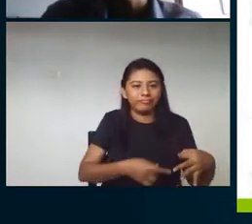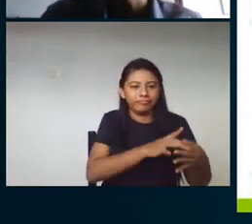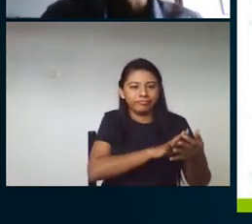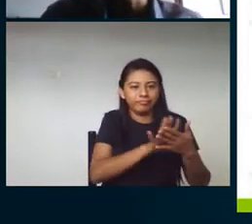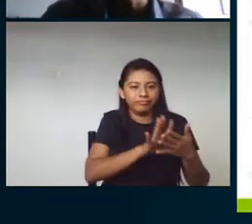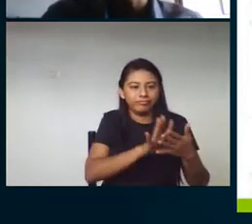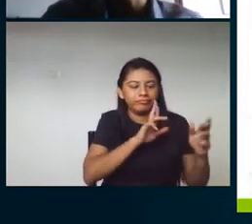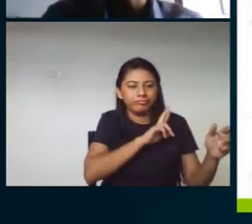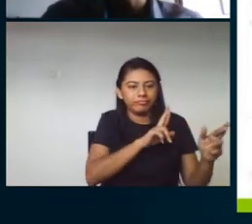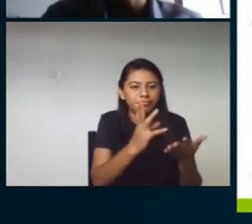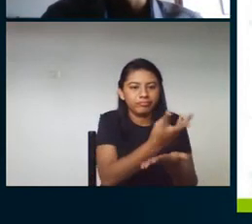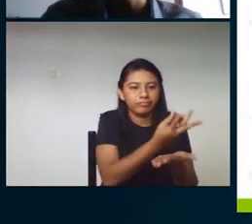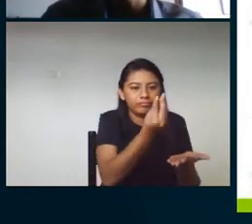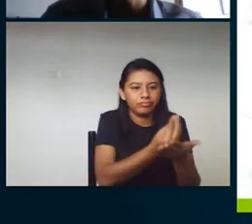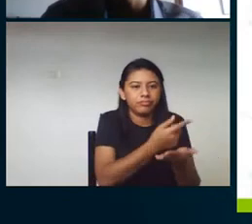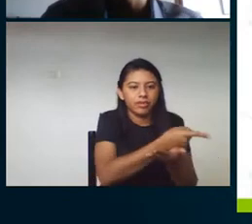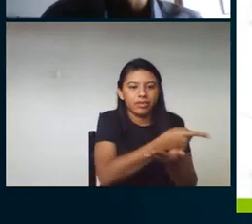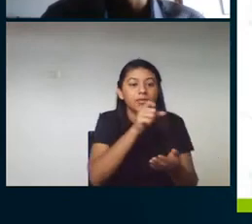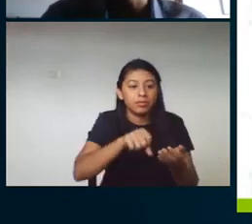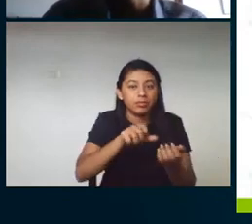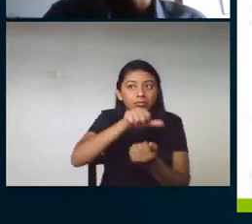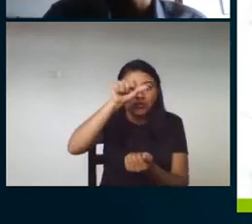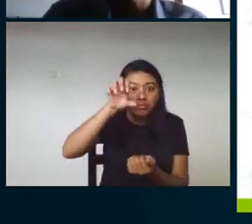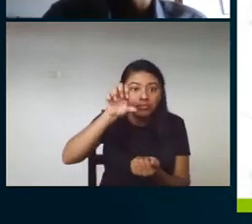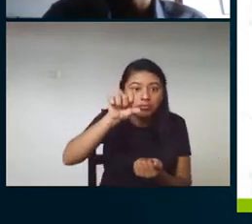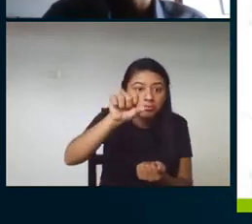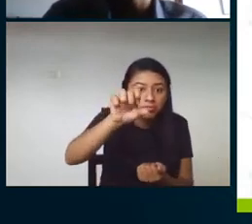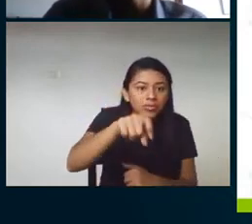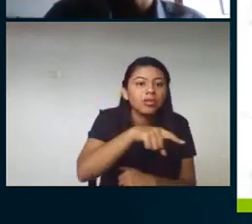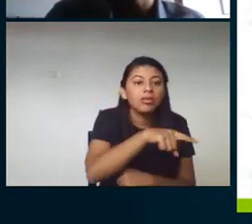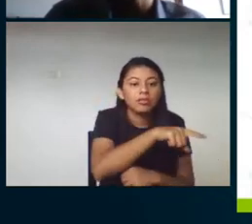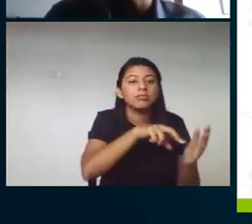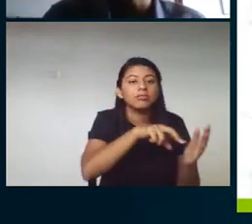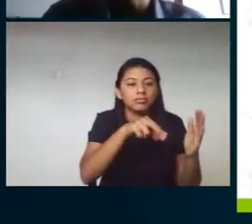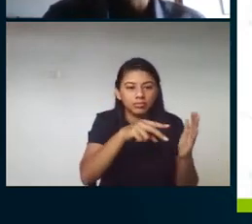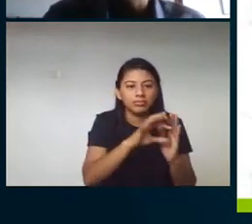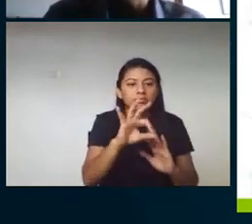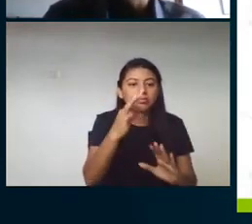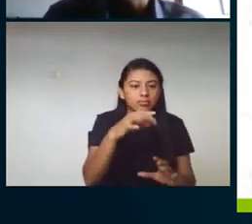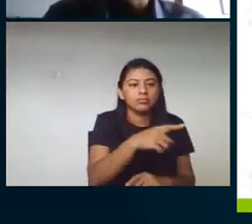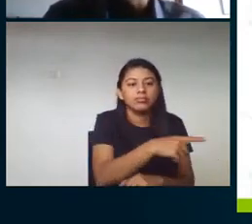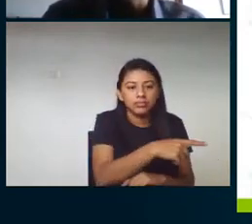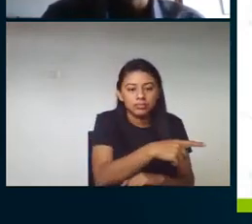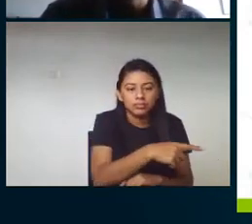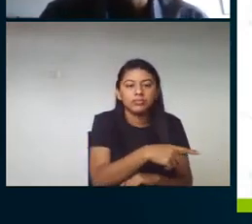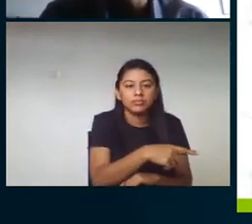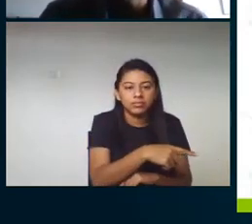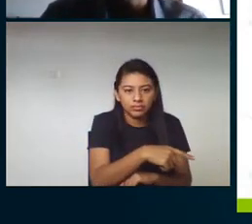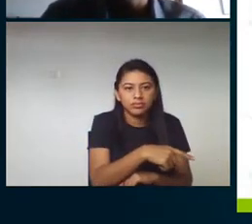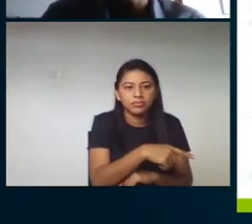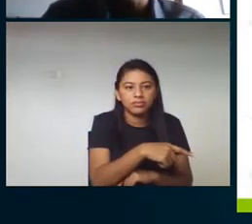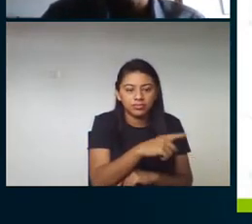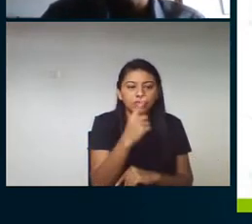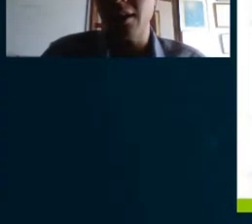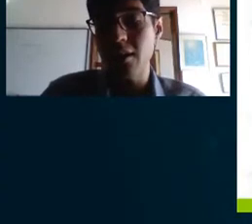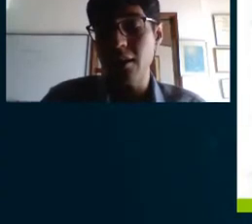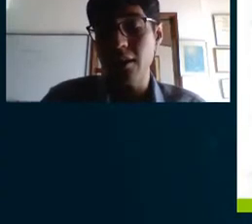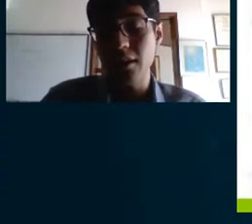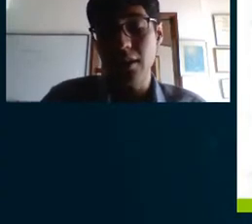capacidades predictivas que puede llegar a tener el gemelo digital al momento de, por ejemplo, implementar un diseño o una modificación